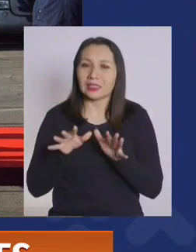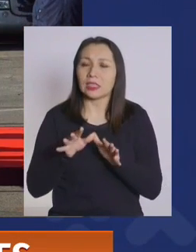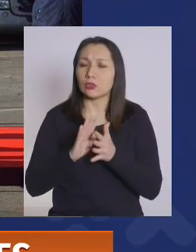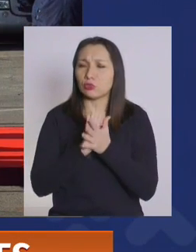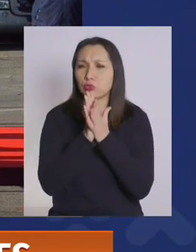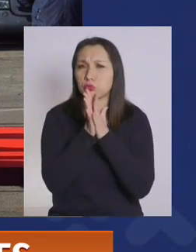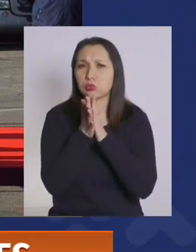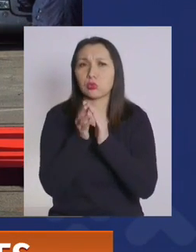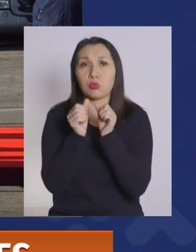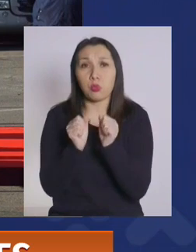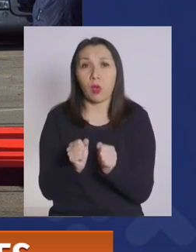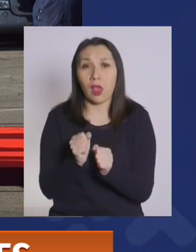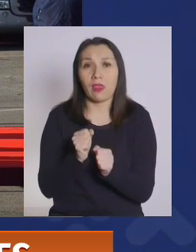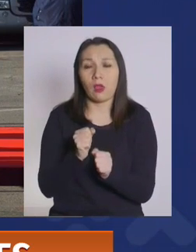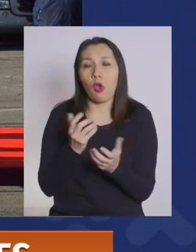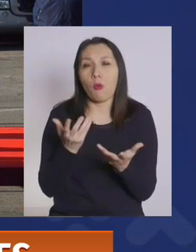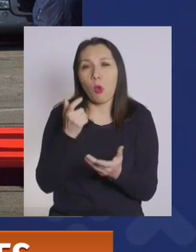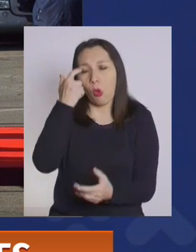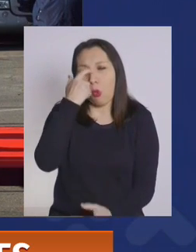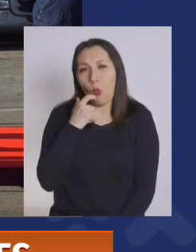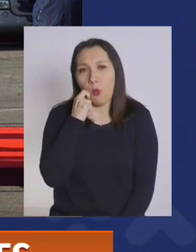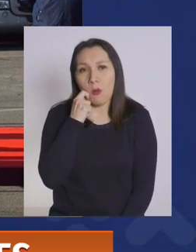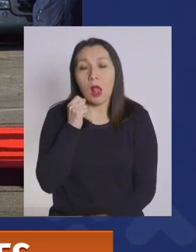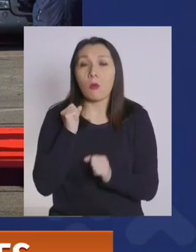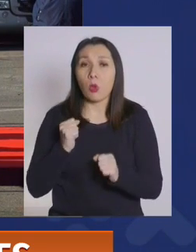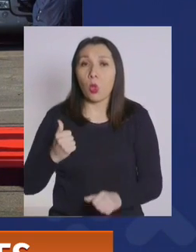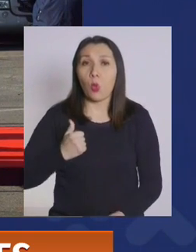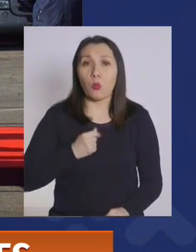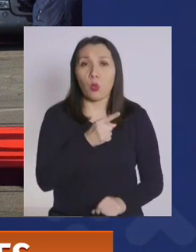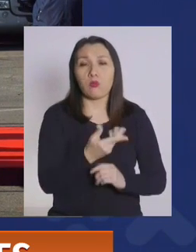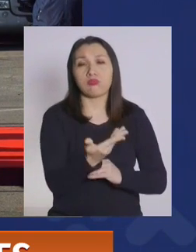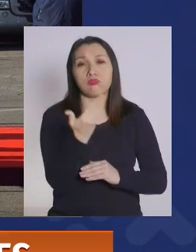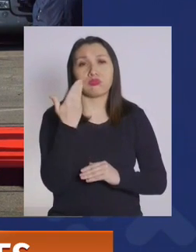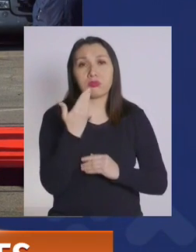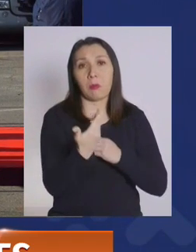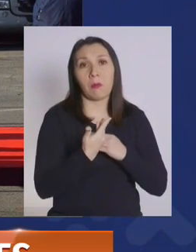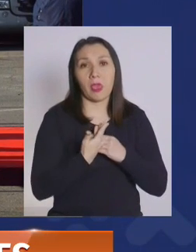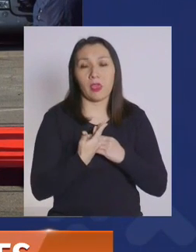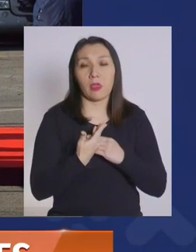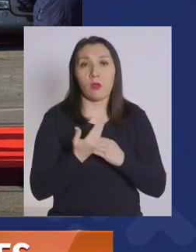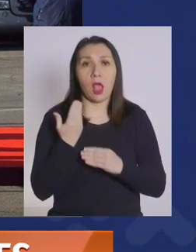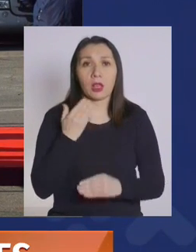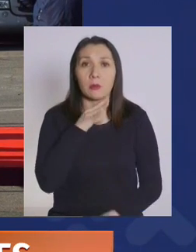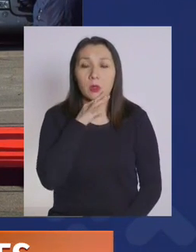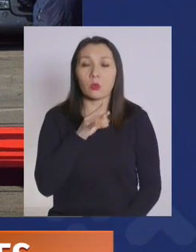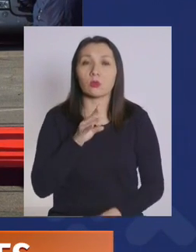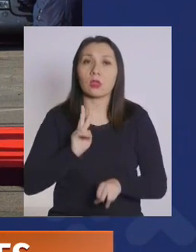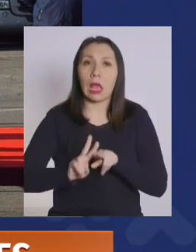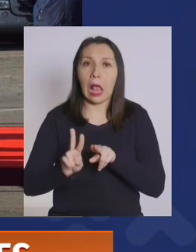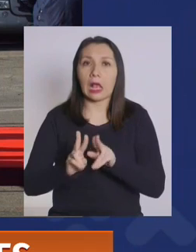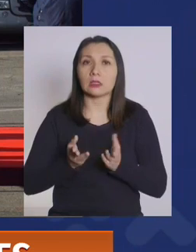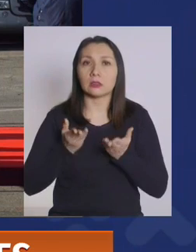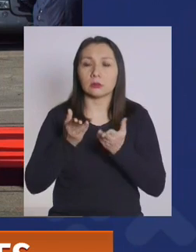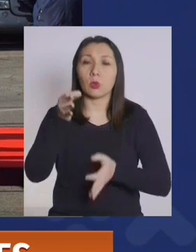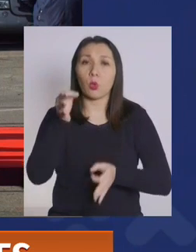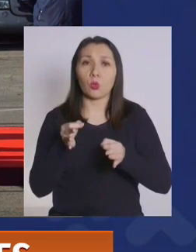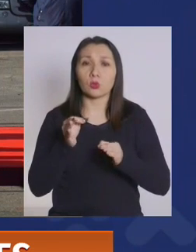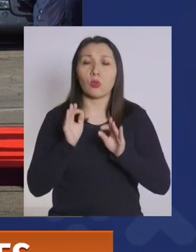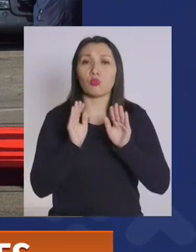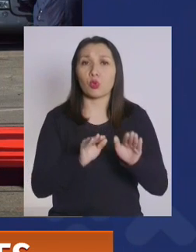humanamente posible para poder cumplir lo que usted nos pidió hace unos minutos atrás, que se haga justicia por